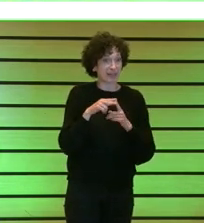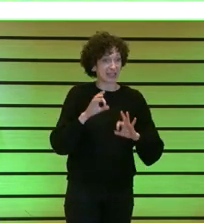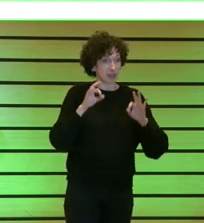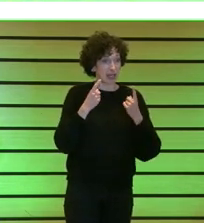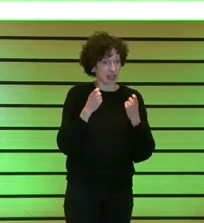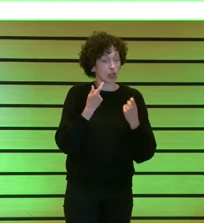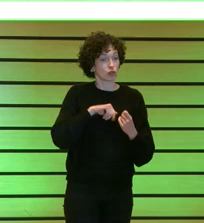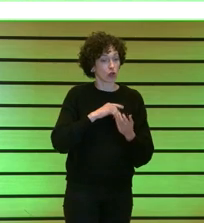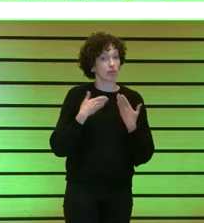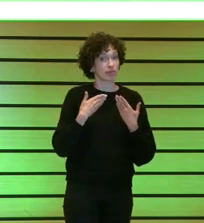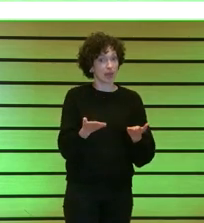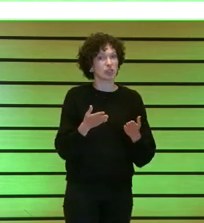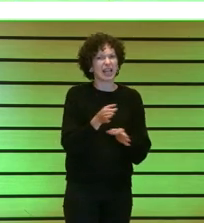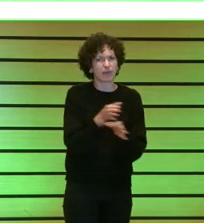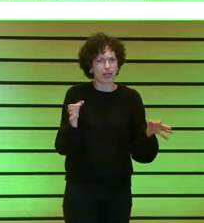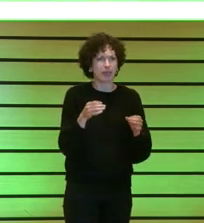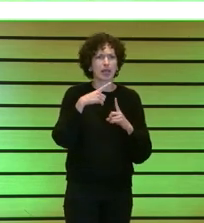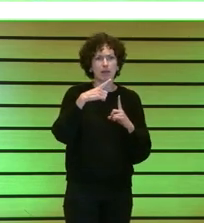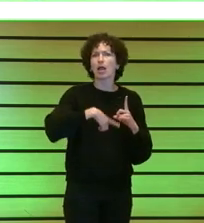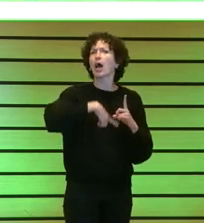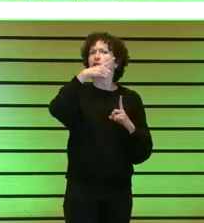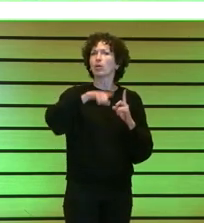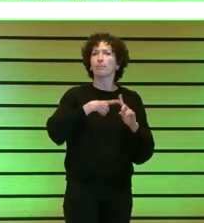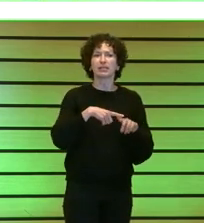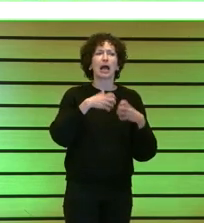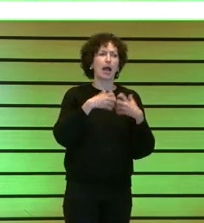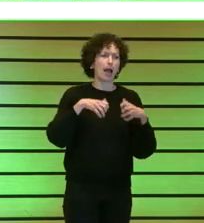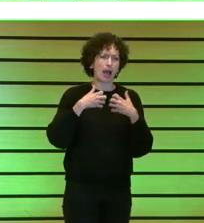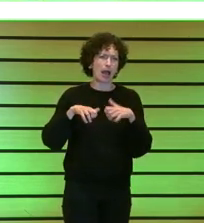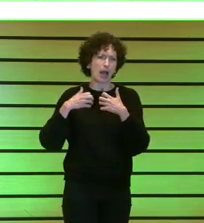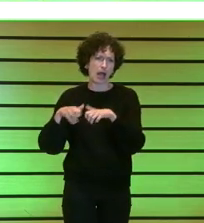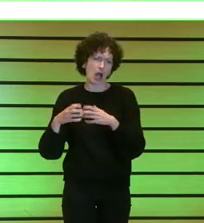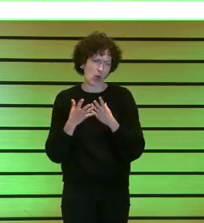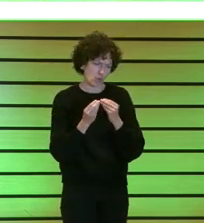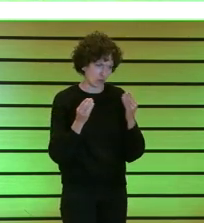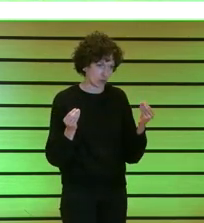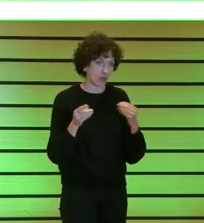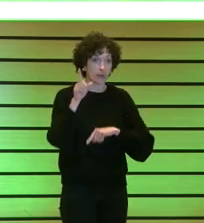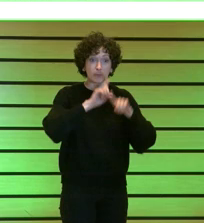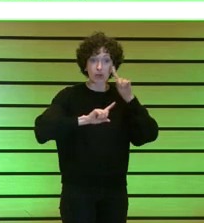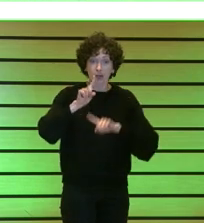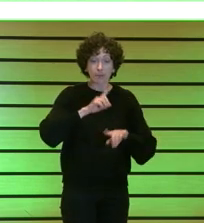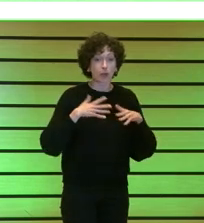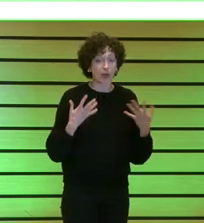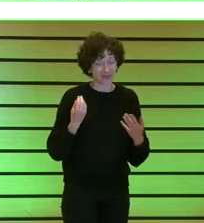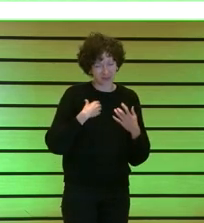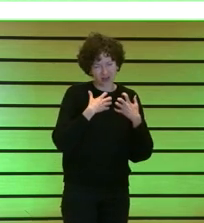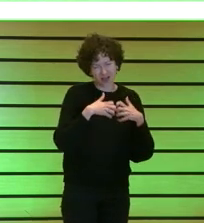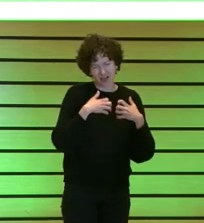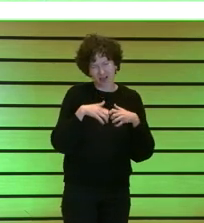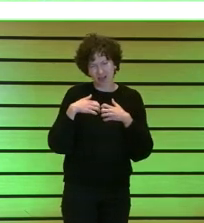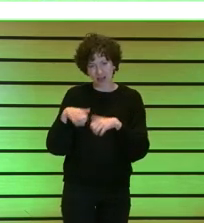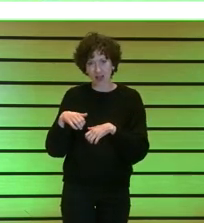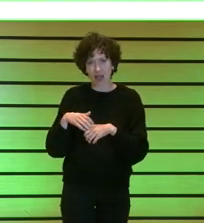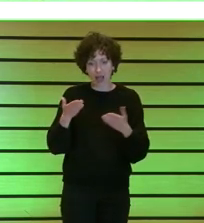con una alta eficacia y con muchos mucho aparataje cuál es el problema Pues que toda esa cantidad de aparatos que nos permiten